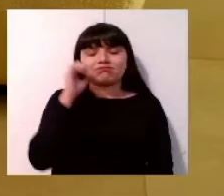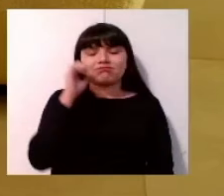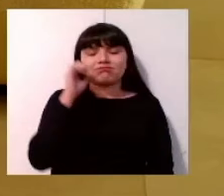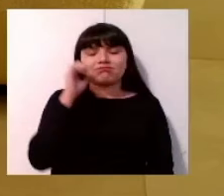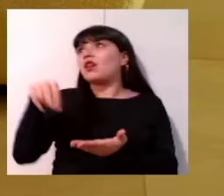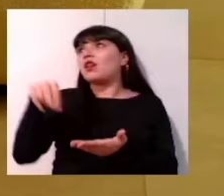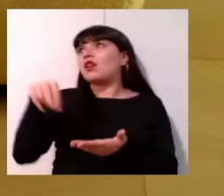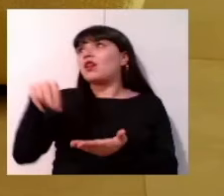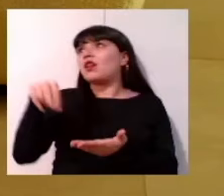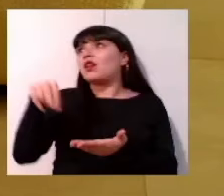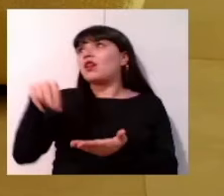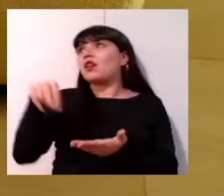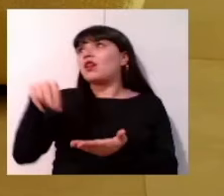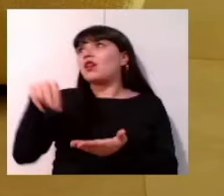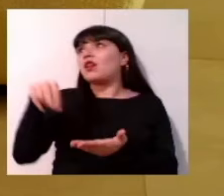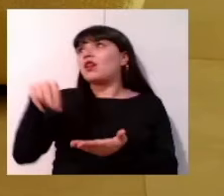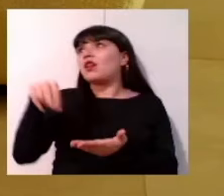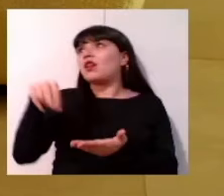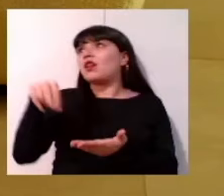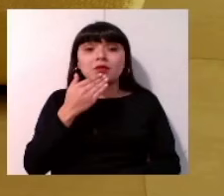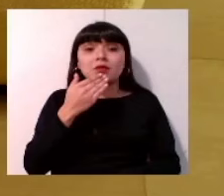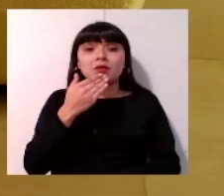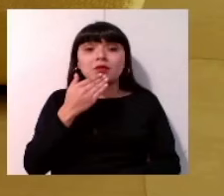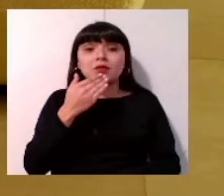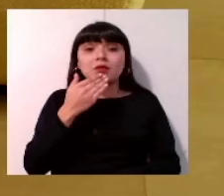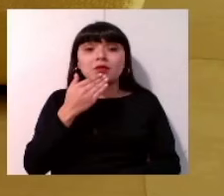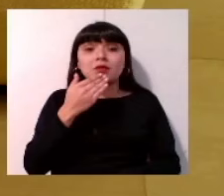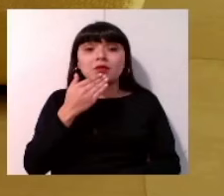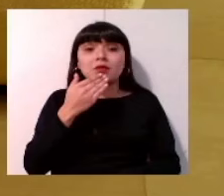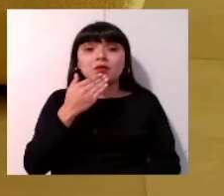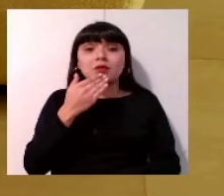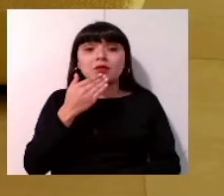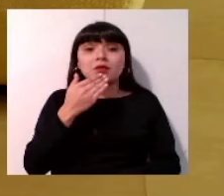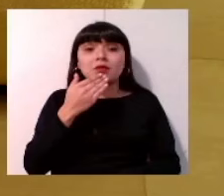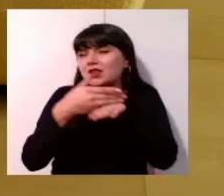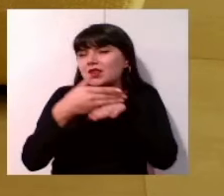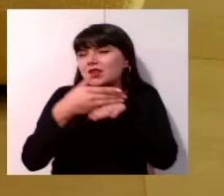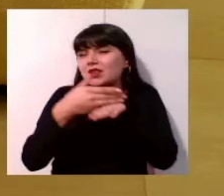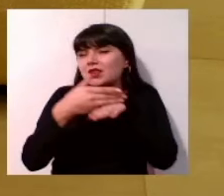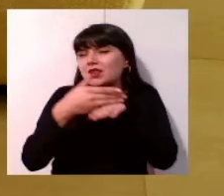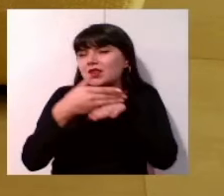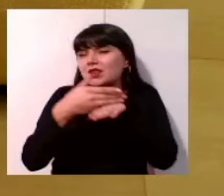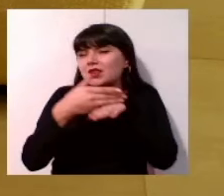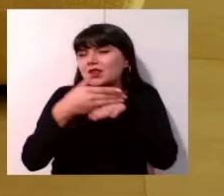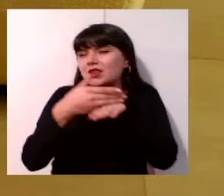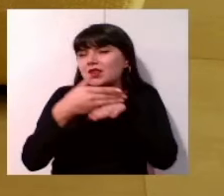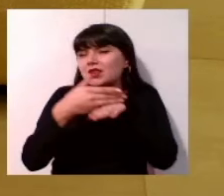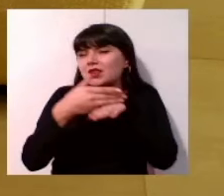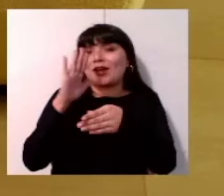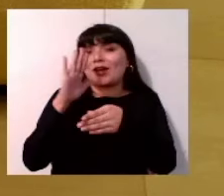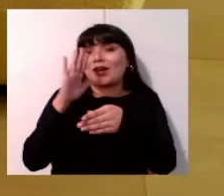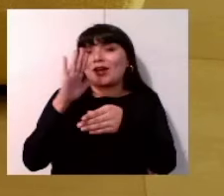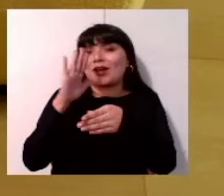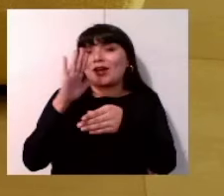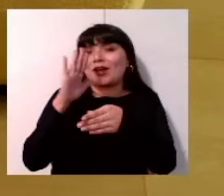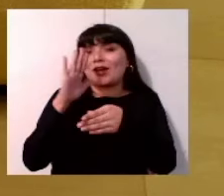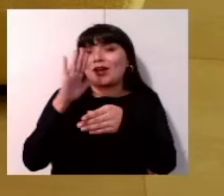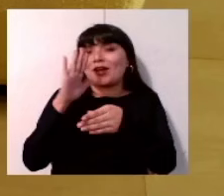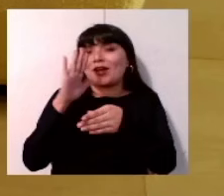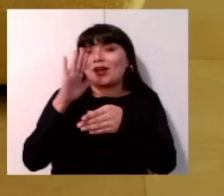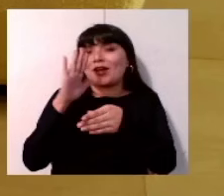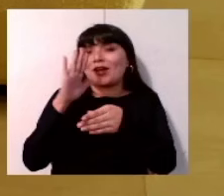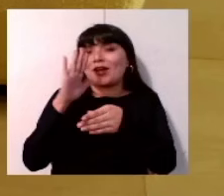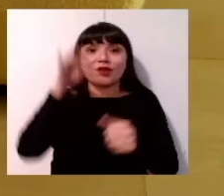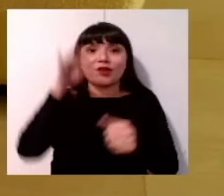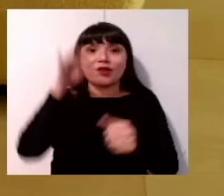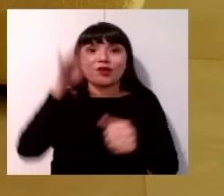quiere acostarlos más tarde para decir, no, así va a dormir mejor, aumentan ciertas hormonas en el cuerpo como el cortisol, que